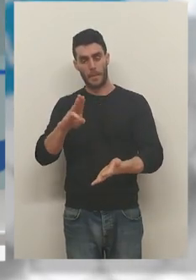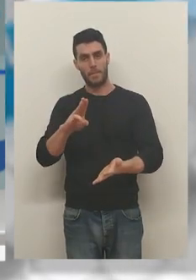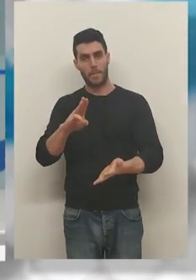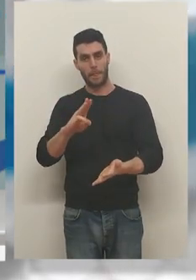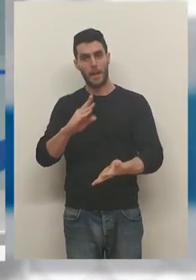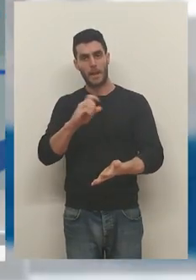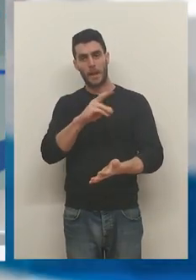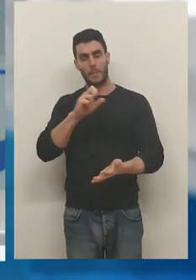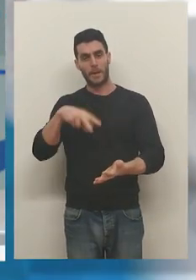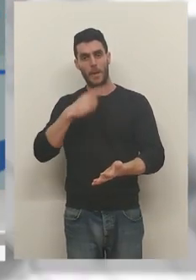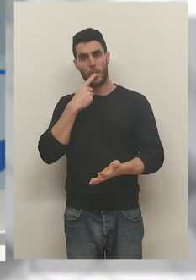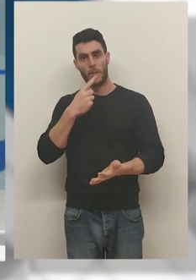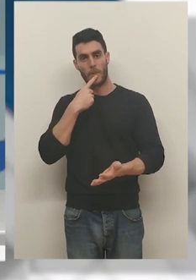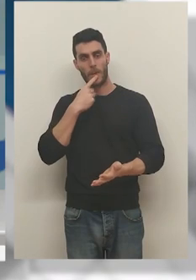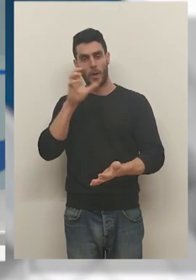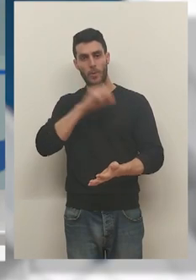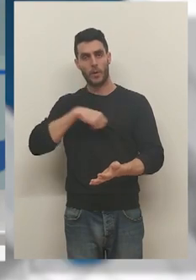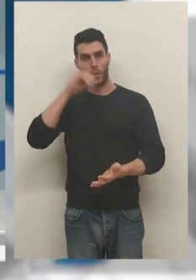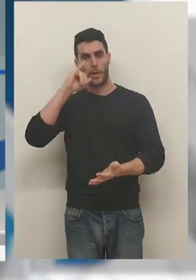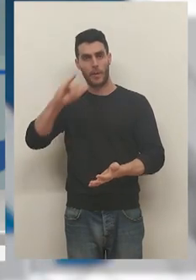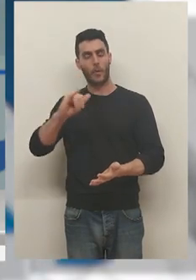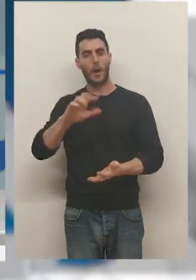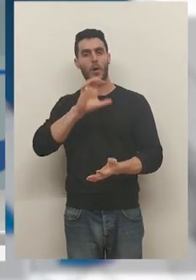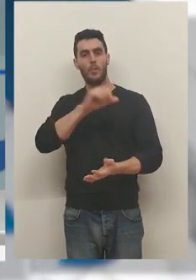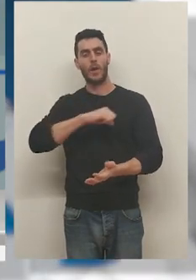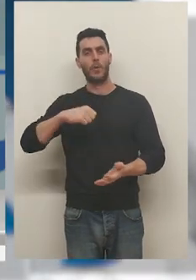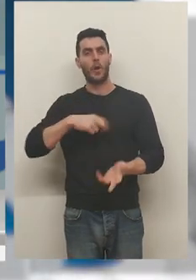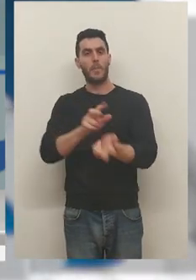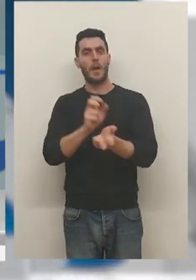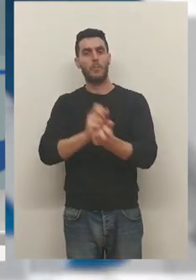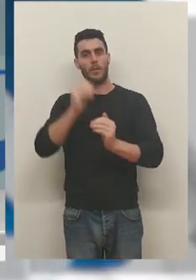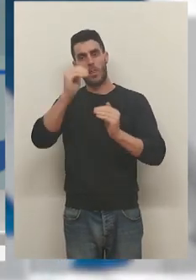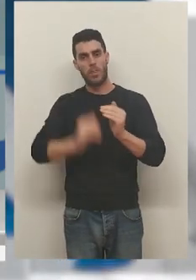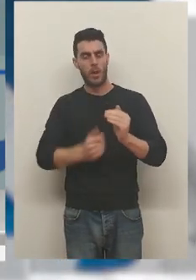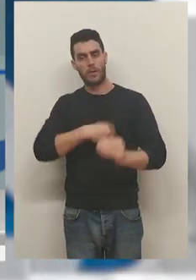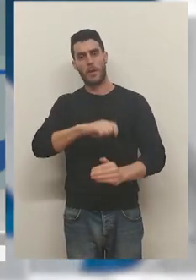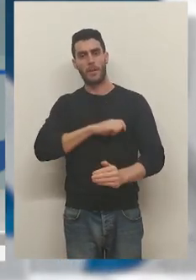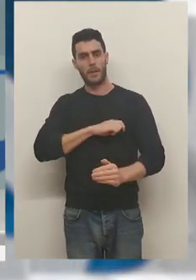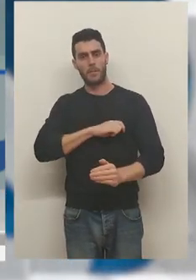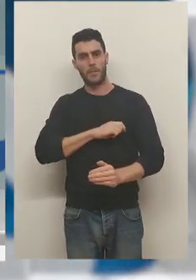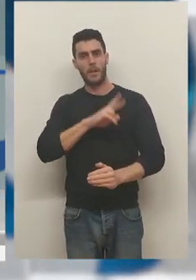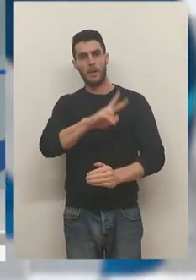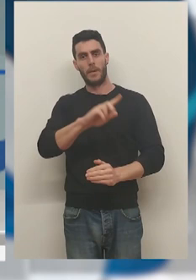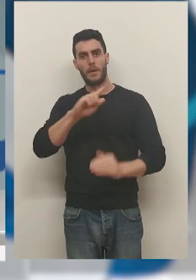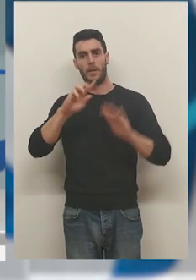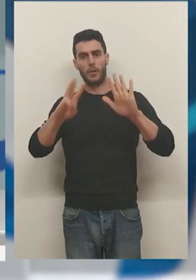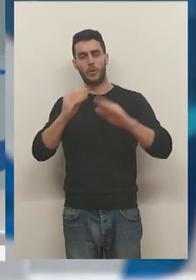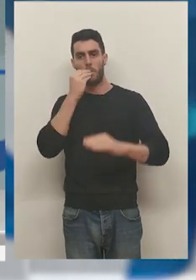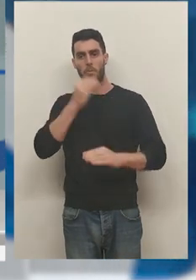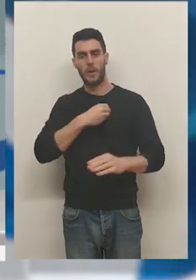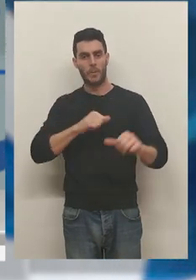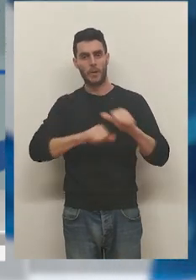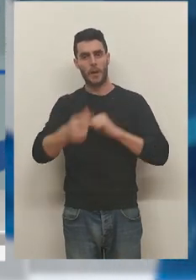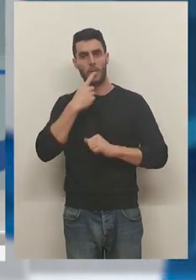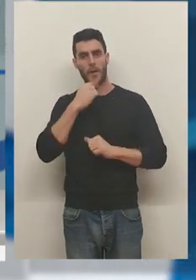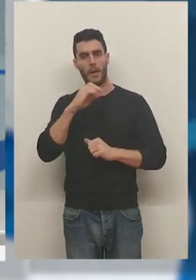del partido popular capellán se plantea el reto de convertir a La Rioja en la comunidad con los impuestos más bajos del país a partir del 28 de